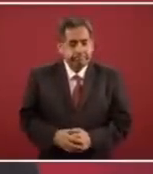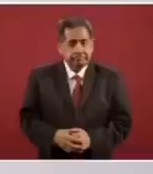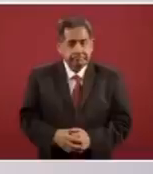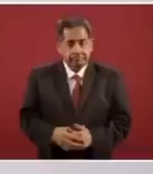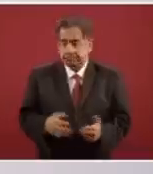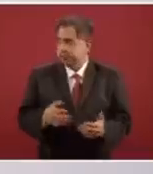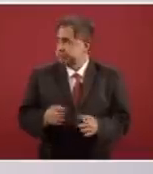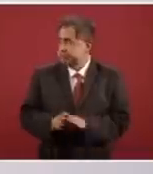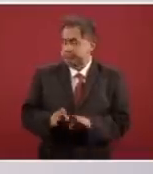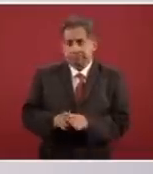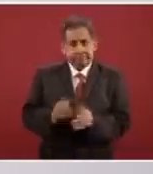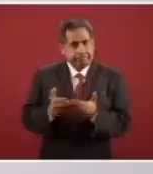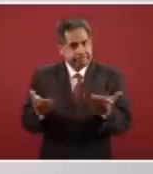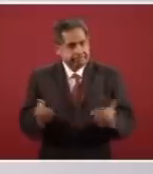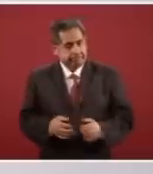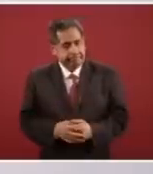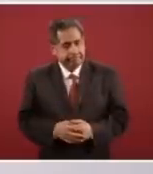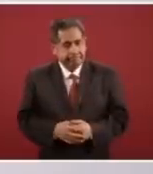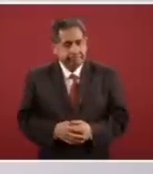Ahora sí que